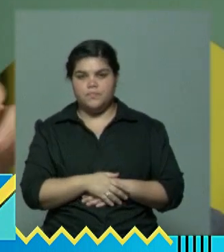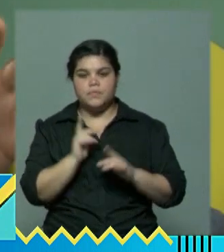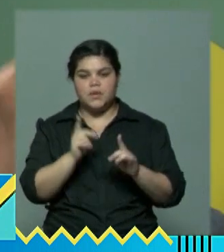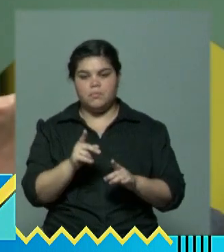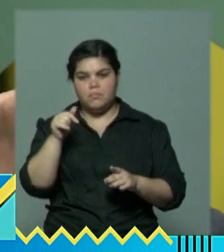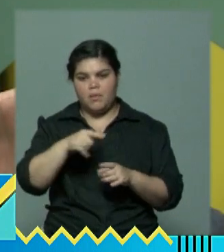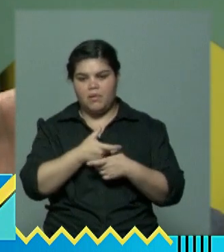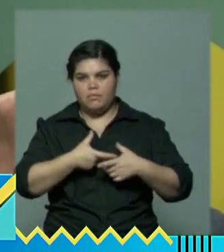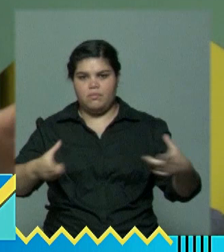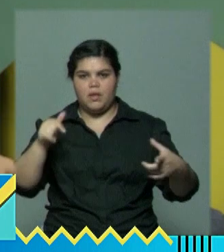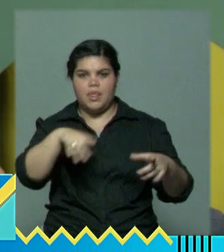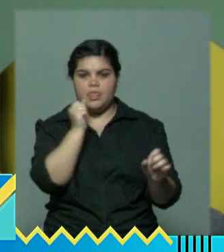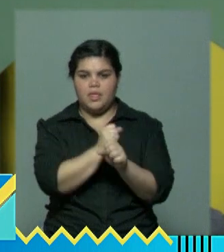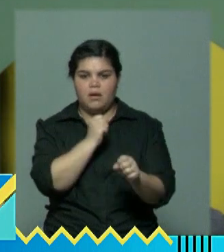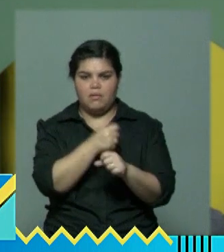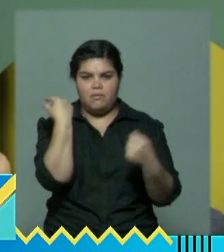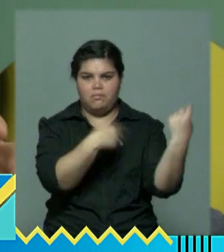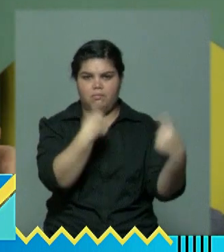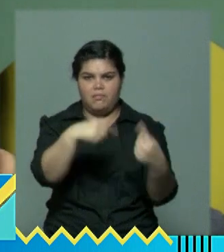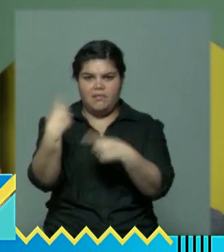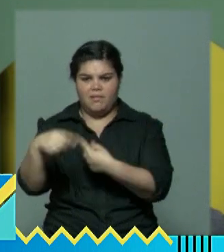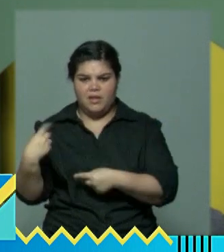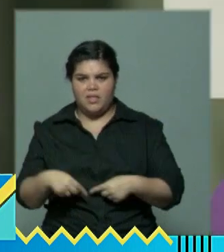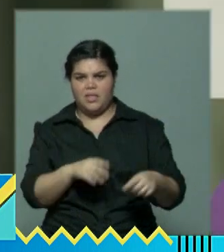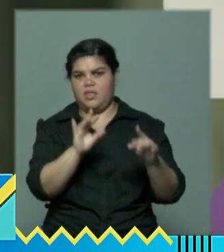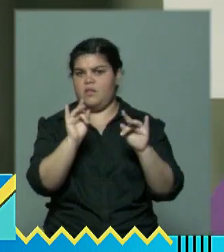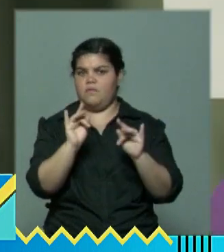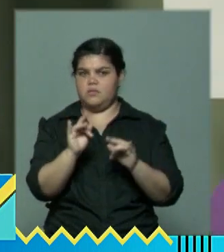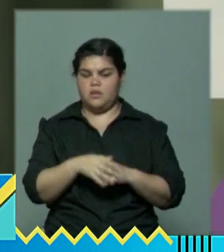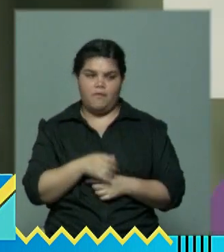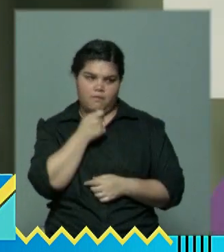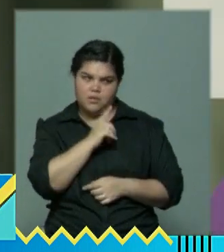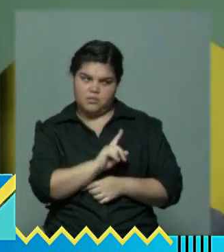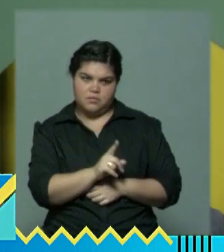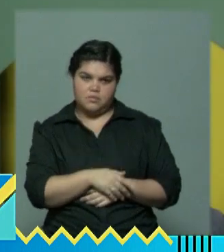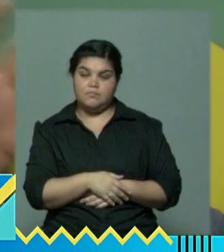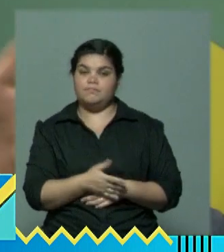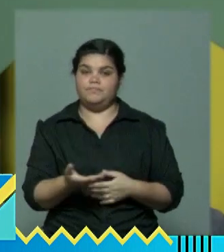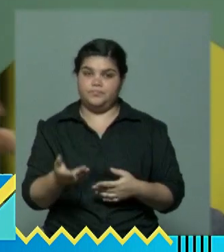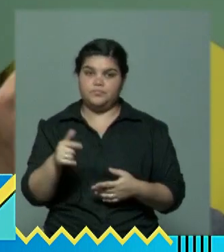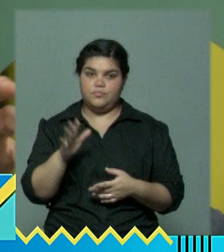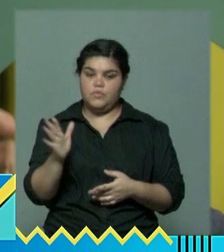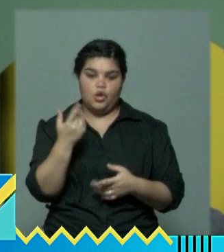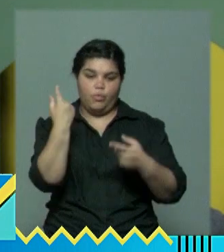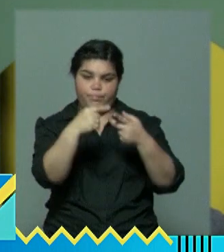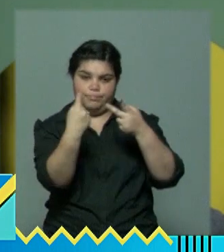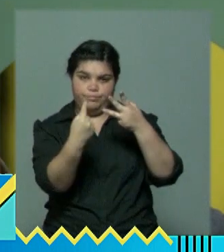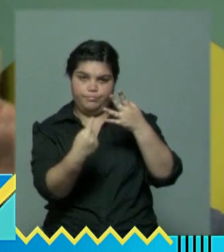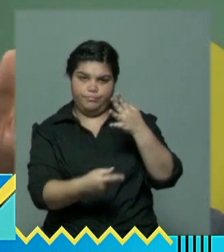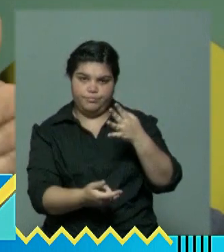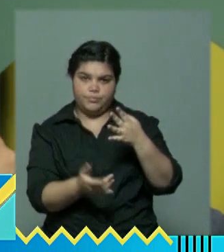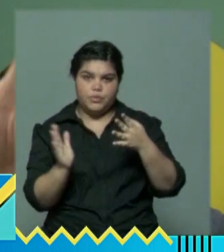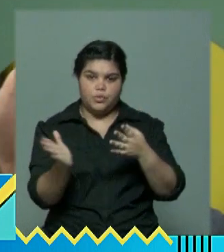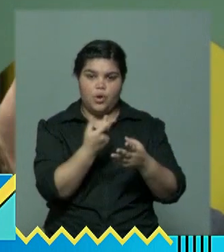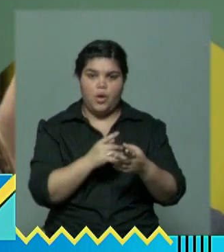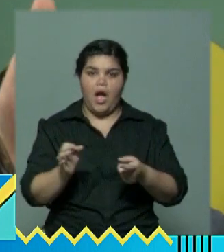provincia y la dispersión del trabajo que hay, es muy difícil. Sí, no es para nada fácil ese trabajo. Entonces, entre todas estas cuestiones, ir